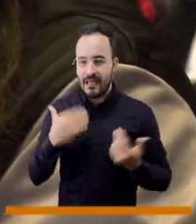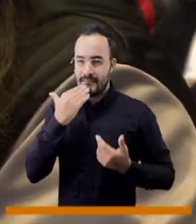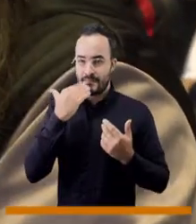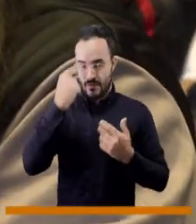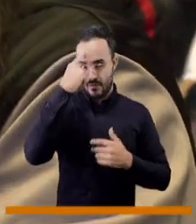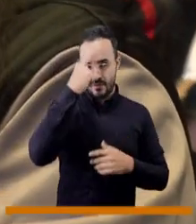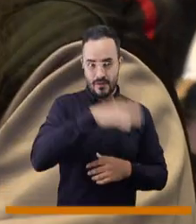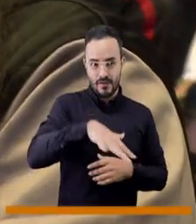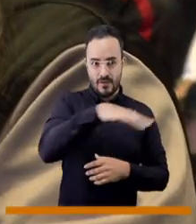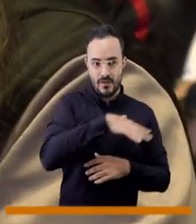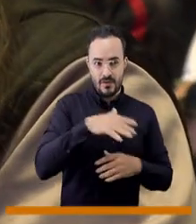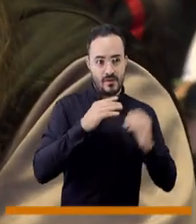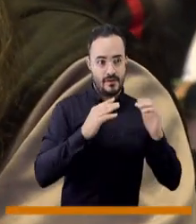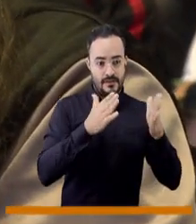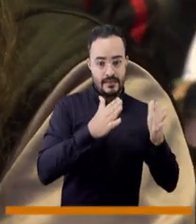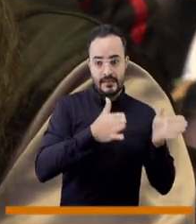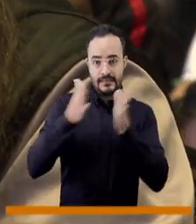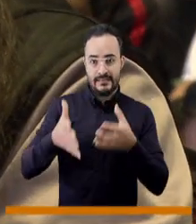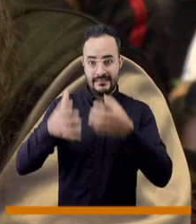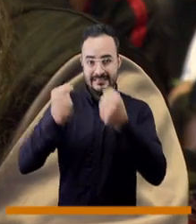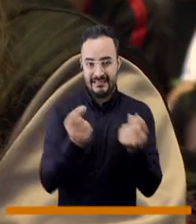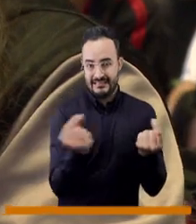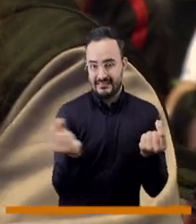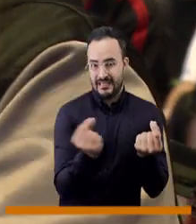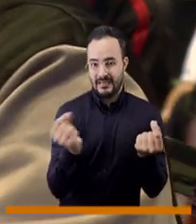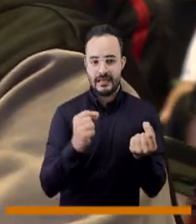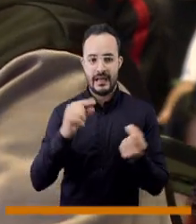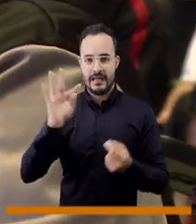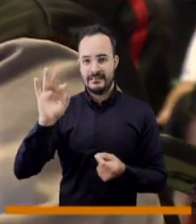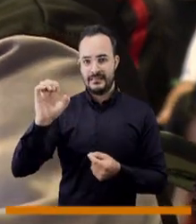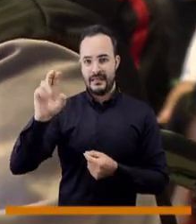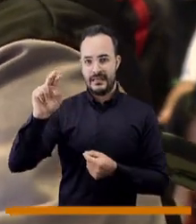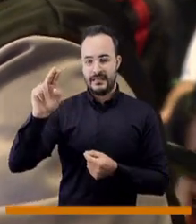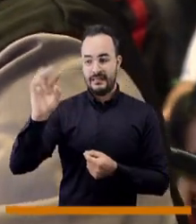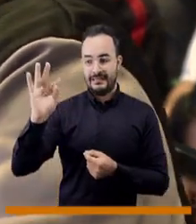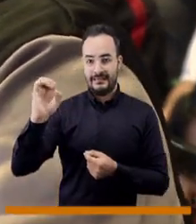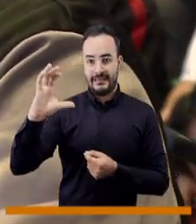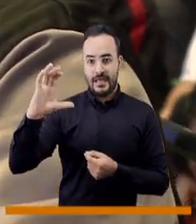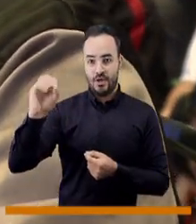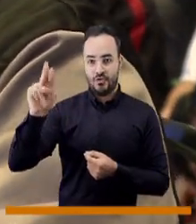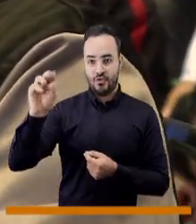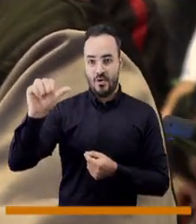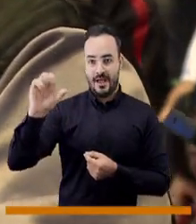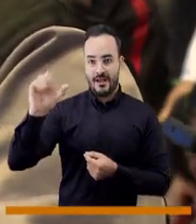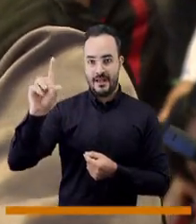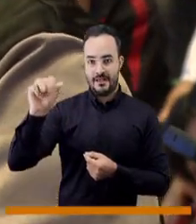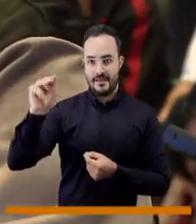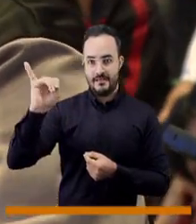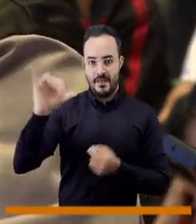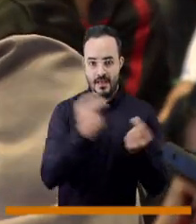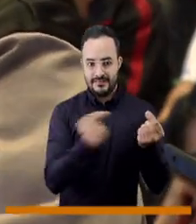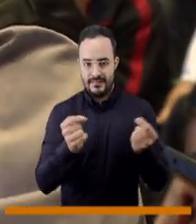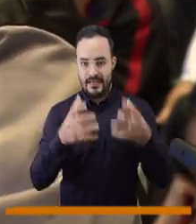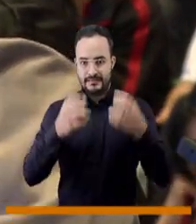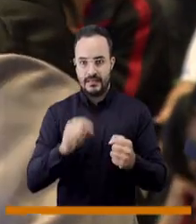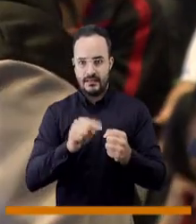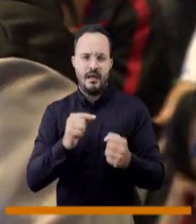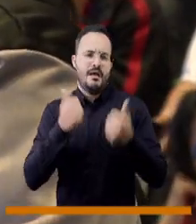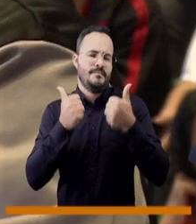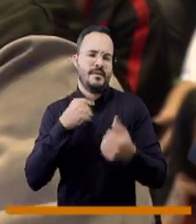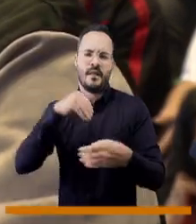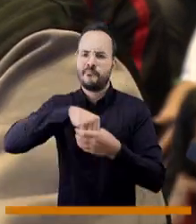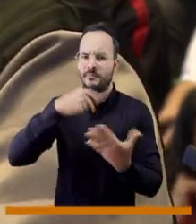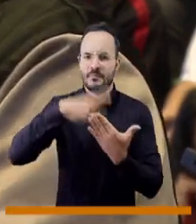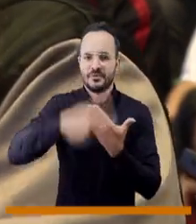una sede al lado del Tecnoacademia nos ayuda a potenciar estos proyectos que son alternativas para el medio